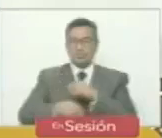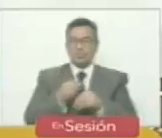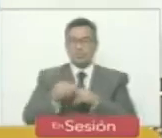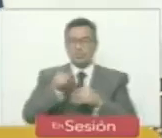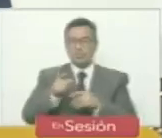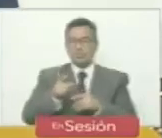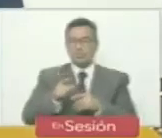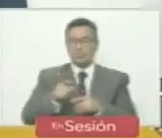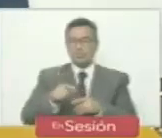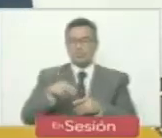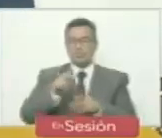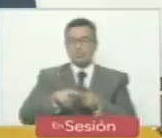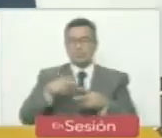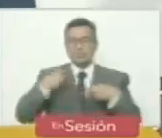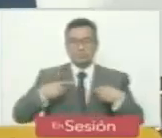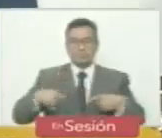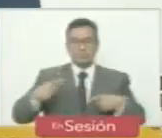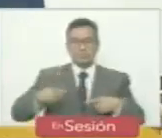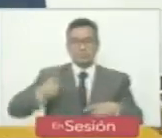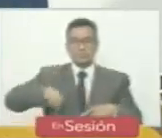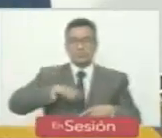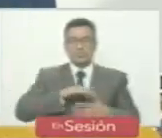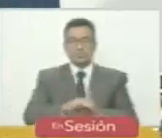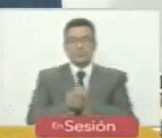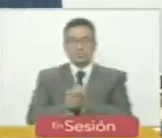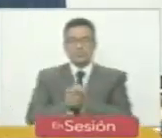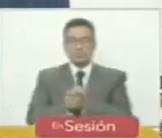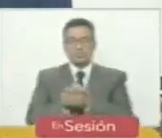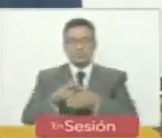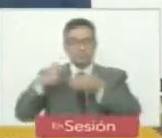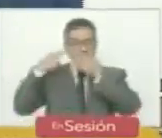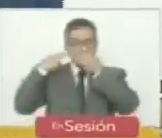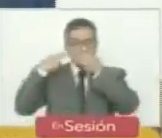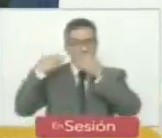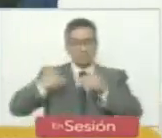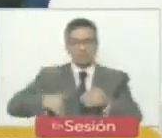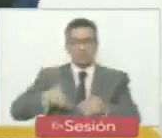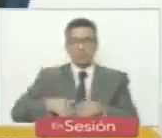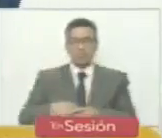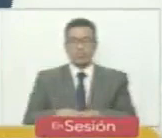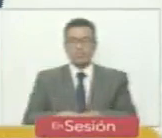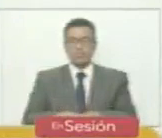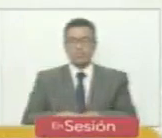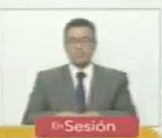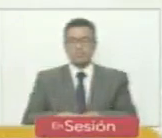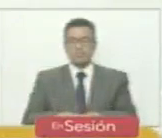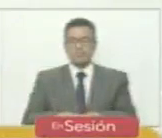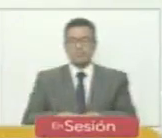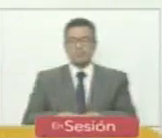fueron violentados los derechos de nuestros compatriotas secuestrados en Argentina.